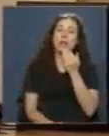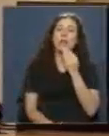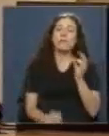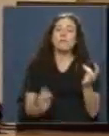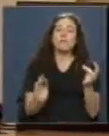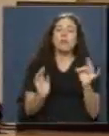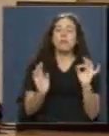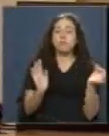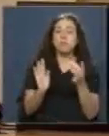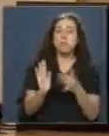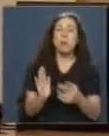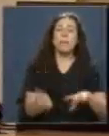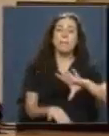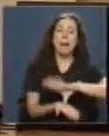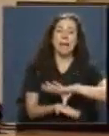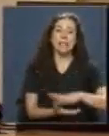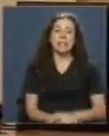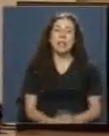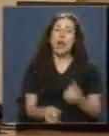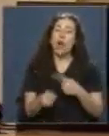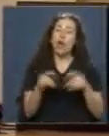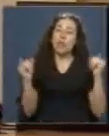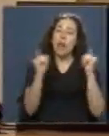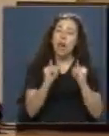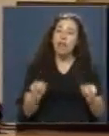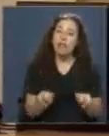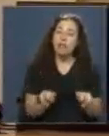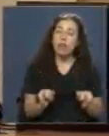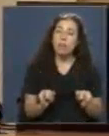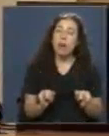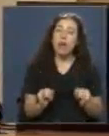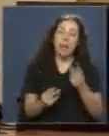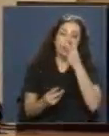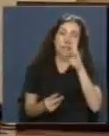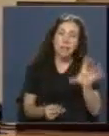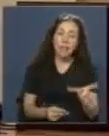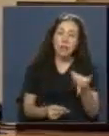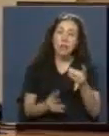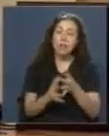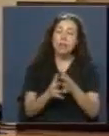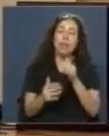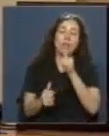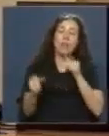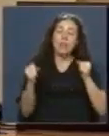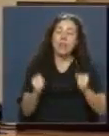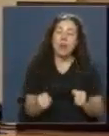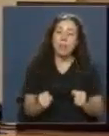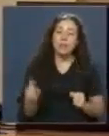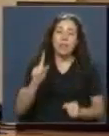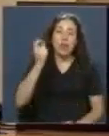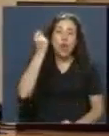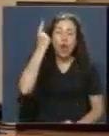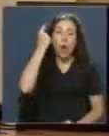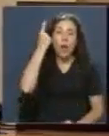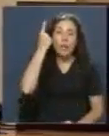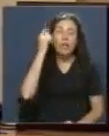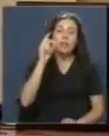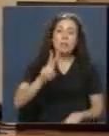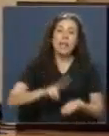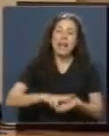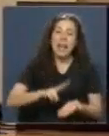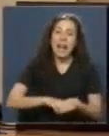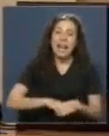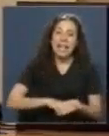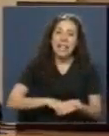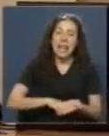países. Otra forma donde se revela la enorme incapacidad de no entender la realidad